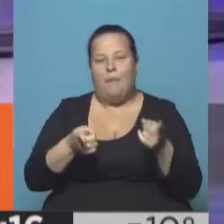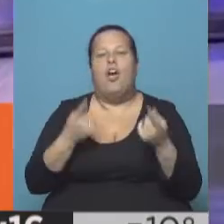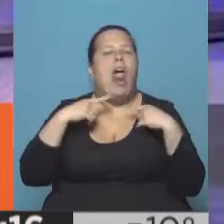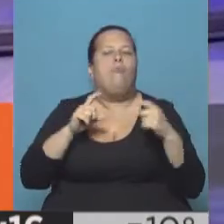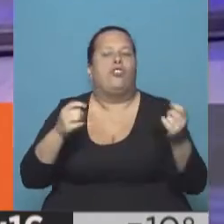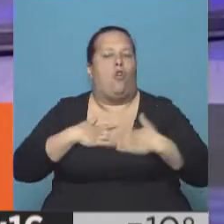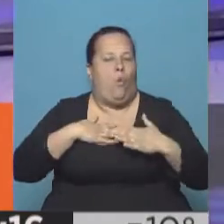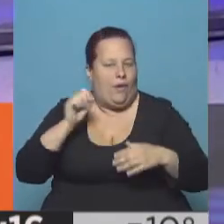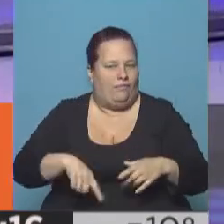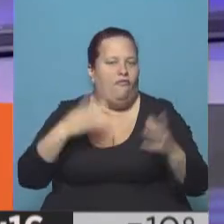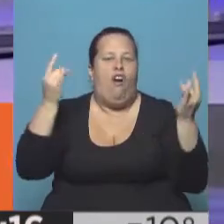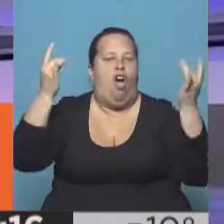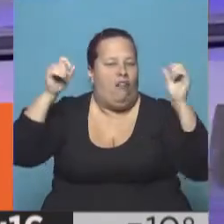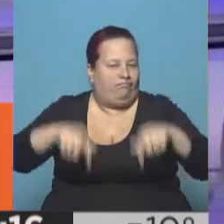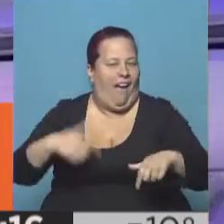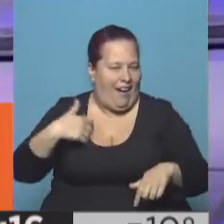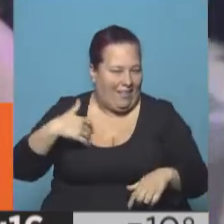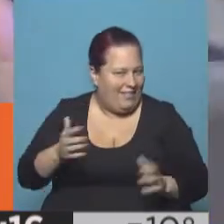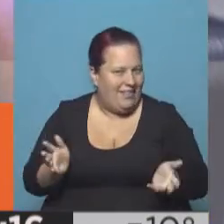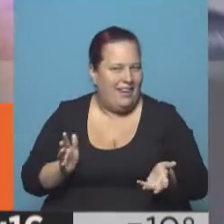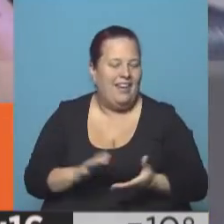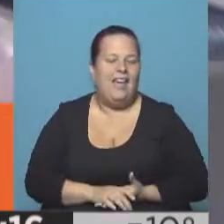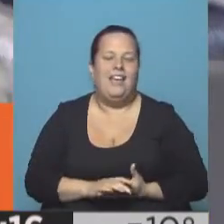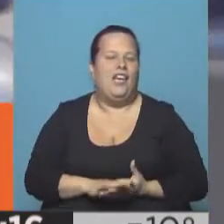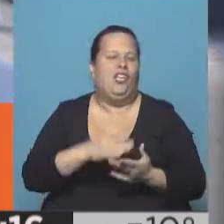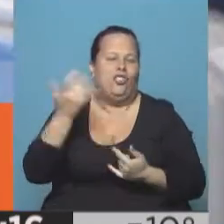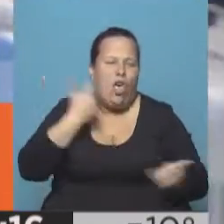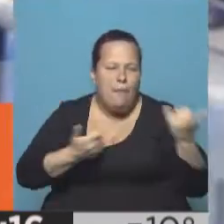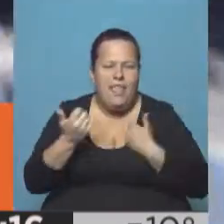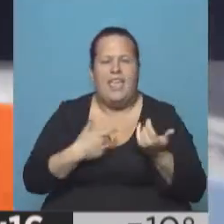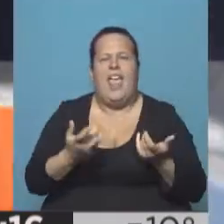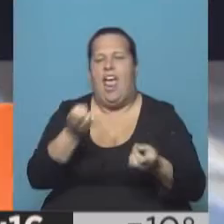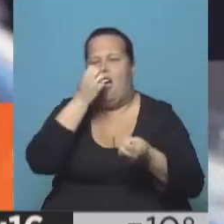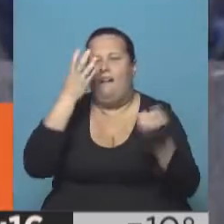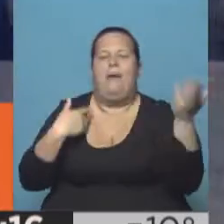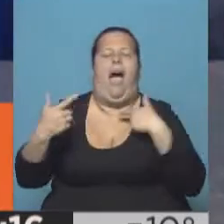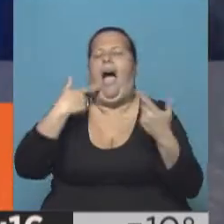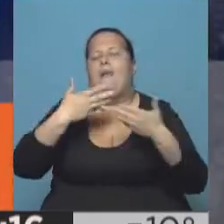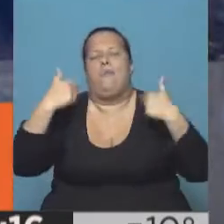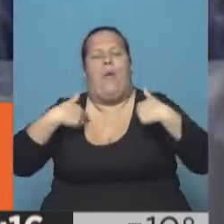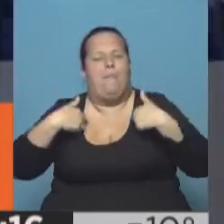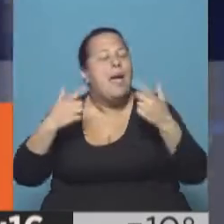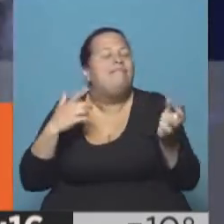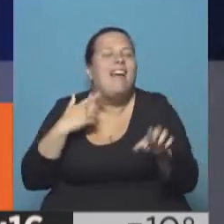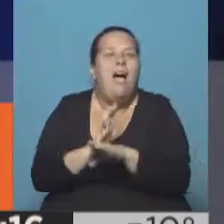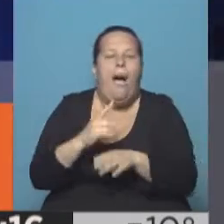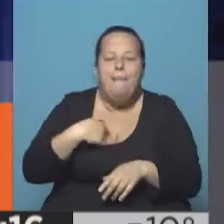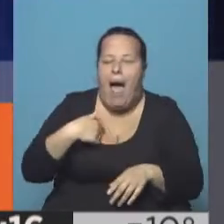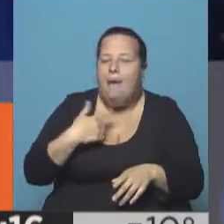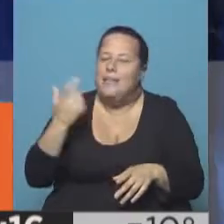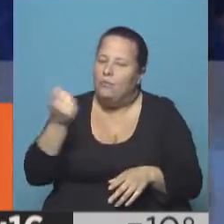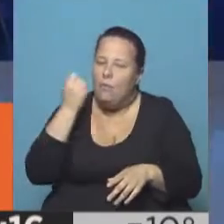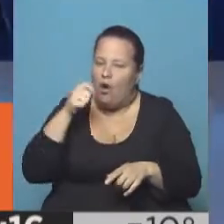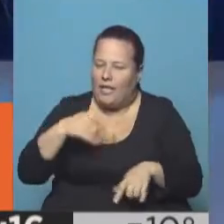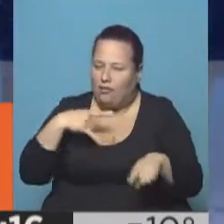música nuestra con nuestro folklore y todo lo que me han dicho bueno los colores que me tiraron que para mí ha sido muy importante